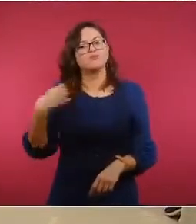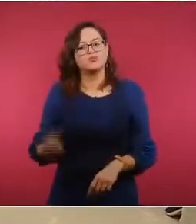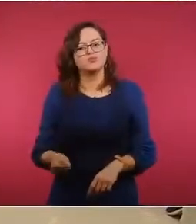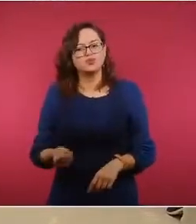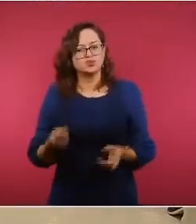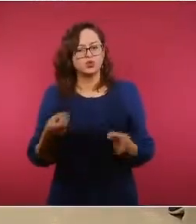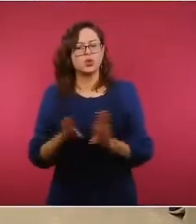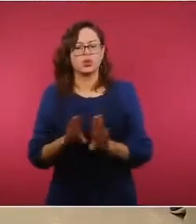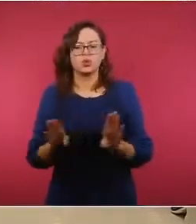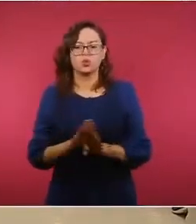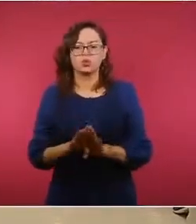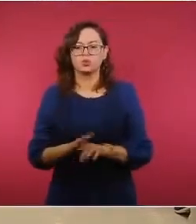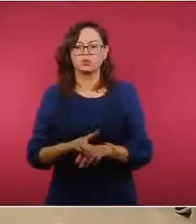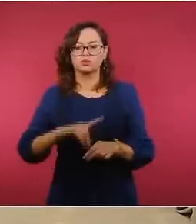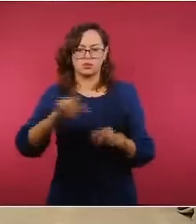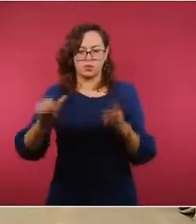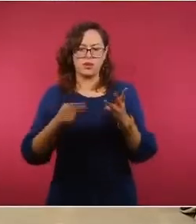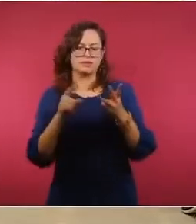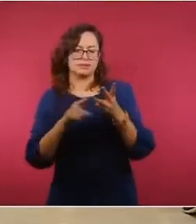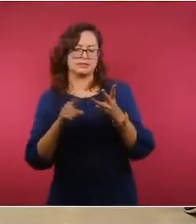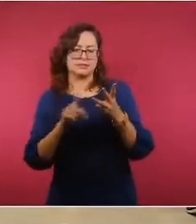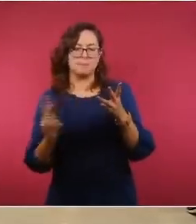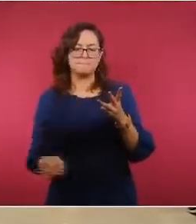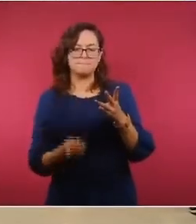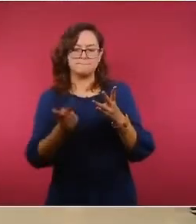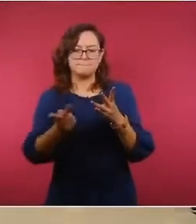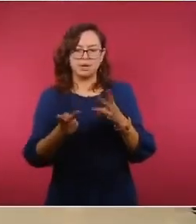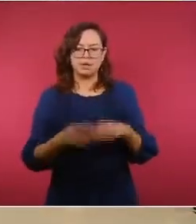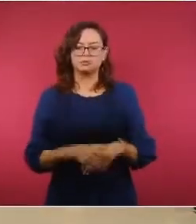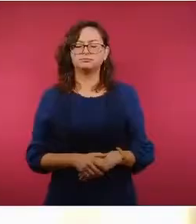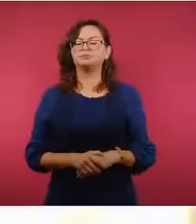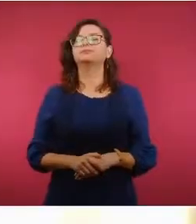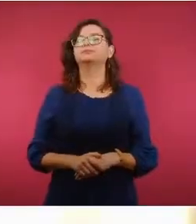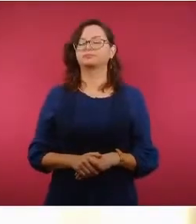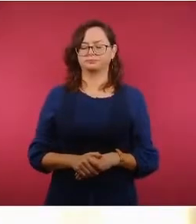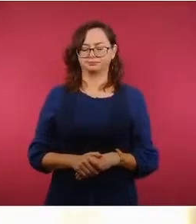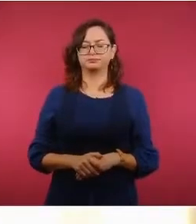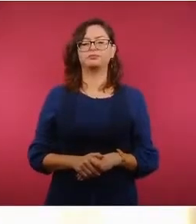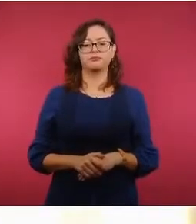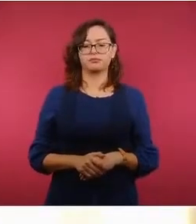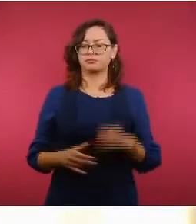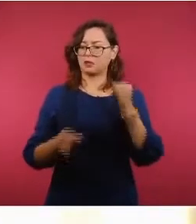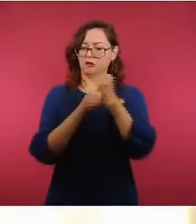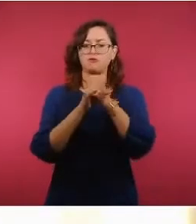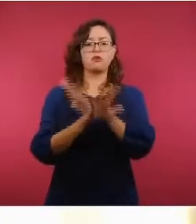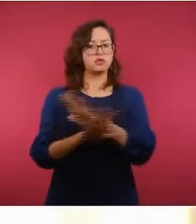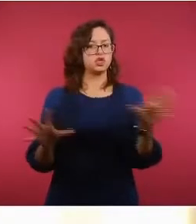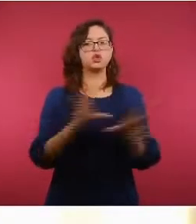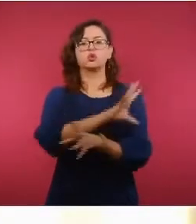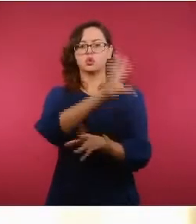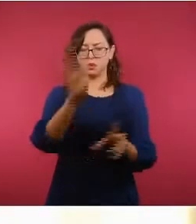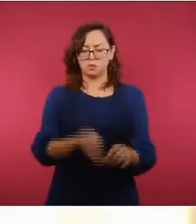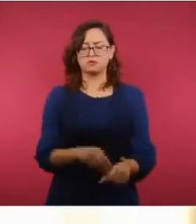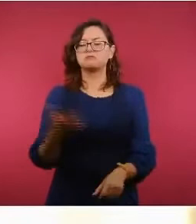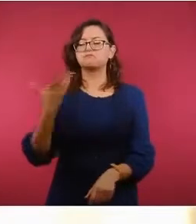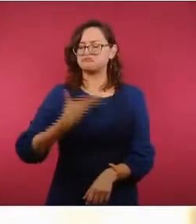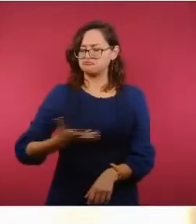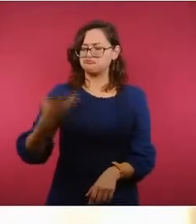esta aeronave. Y ahorita le quisiera preguntar otra cosa. Sí, se va a entregar toda la información a ustedes.